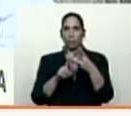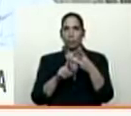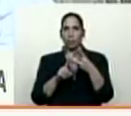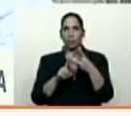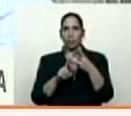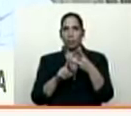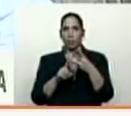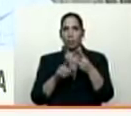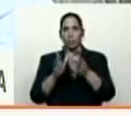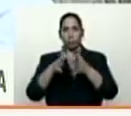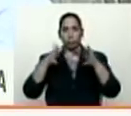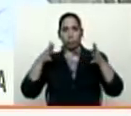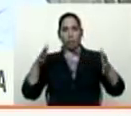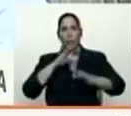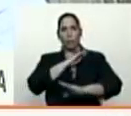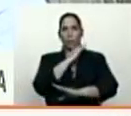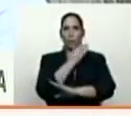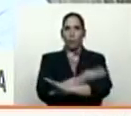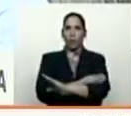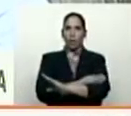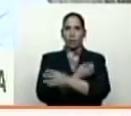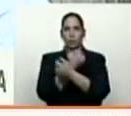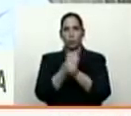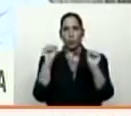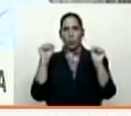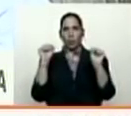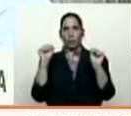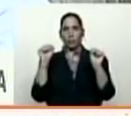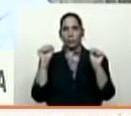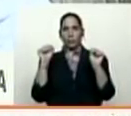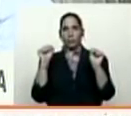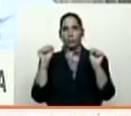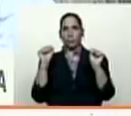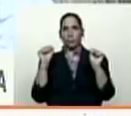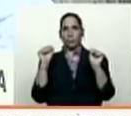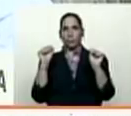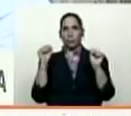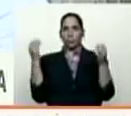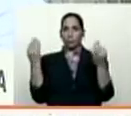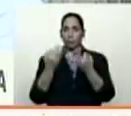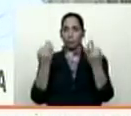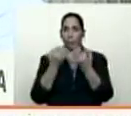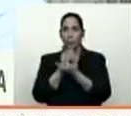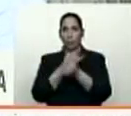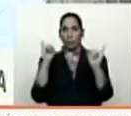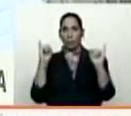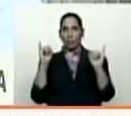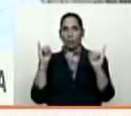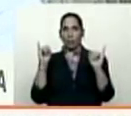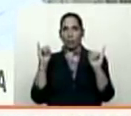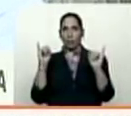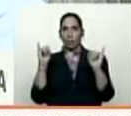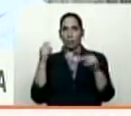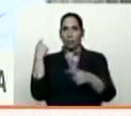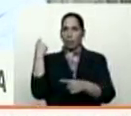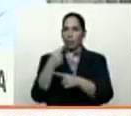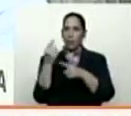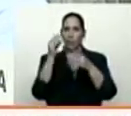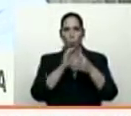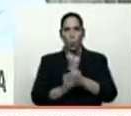para ser fuertes y soberanos y verdaderamente independientes, debemos estar